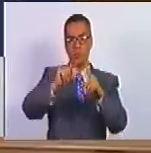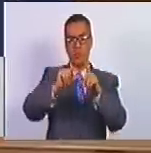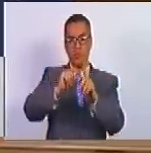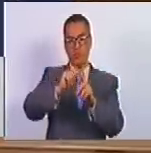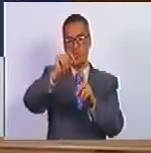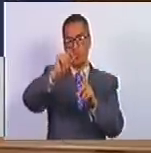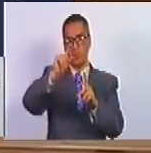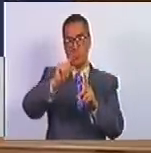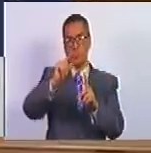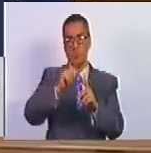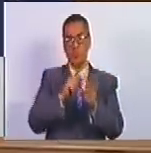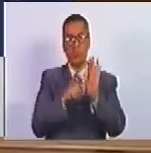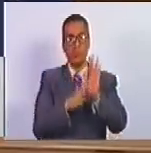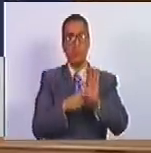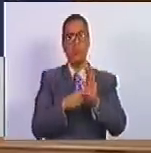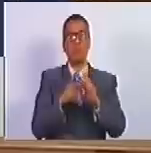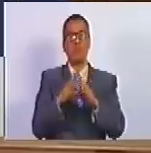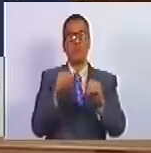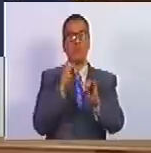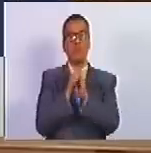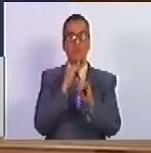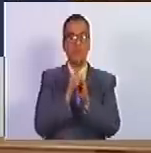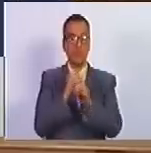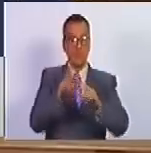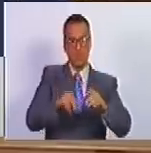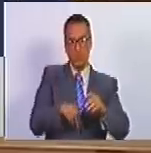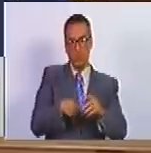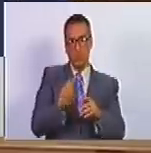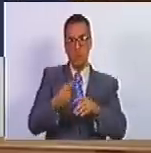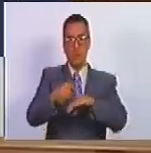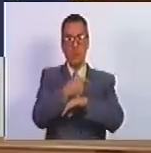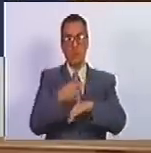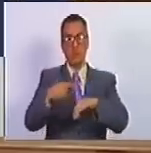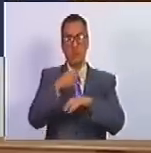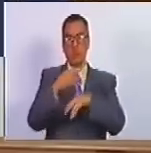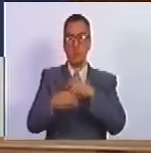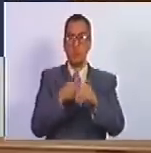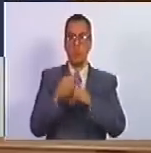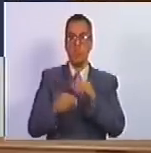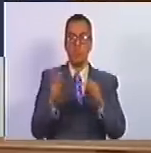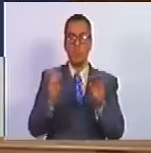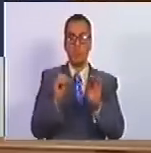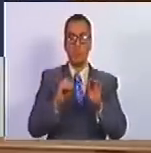así como en los portales electrónicos del Poder Ejecutivo estatal o